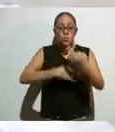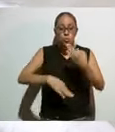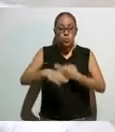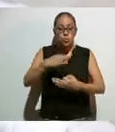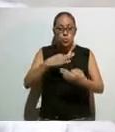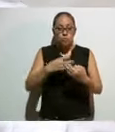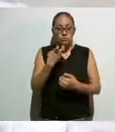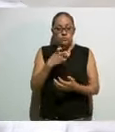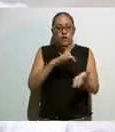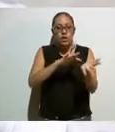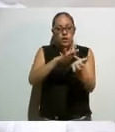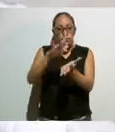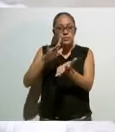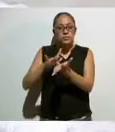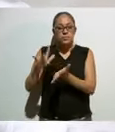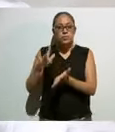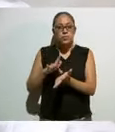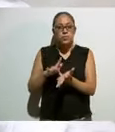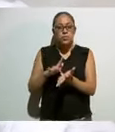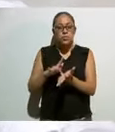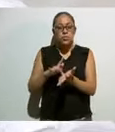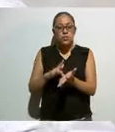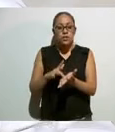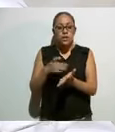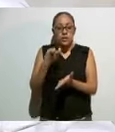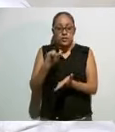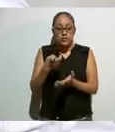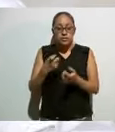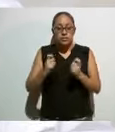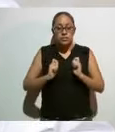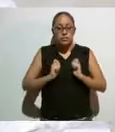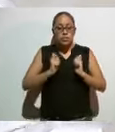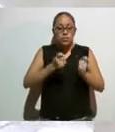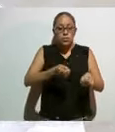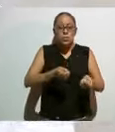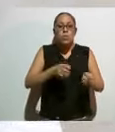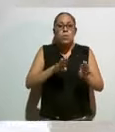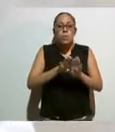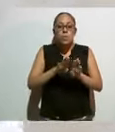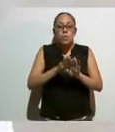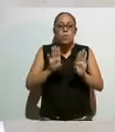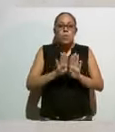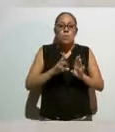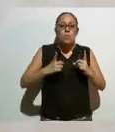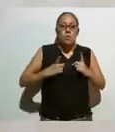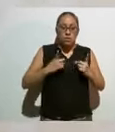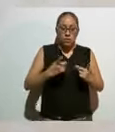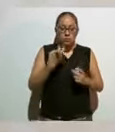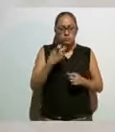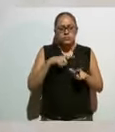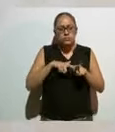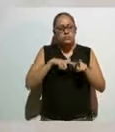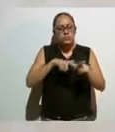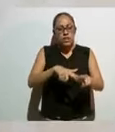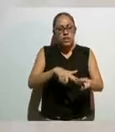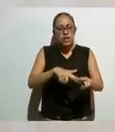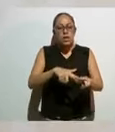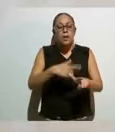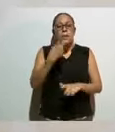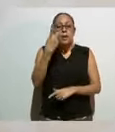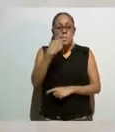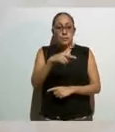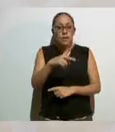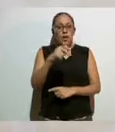beneficios se van a entregar, o mejor dicho, se van a seguir entregando de